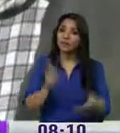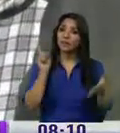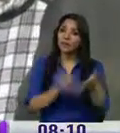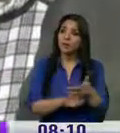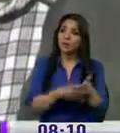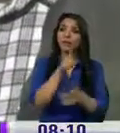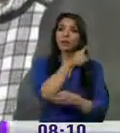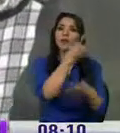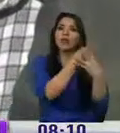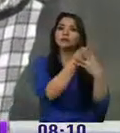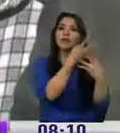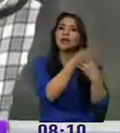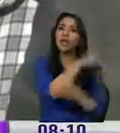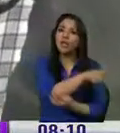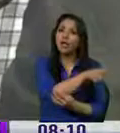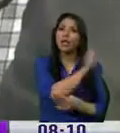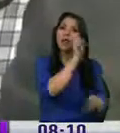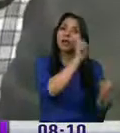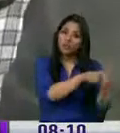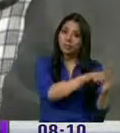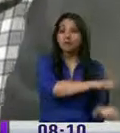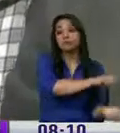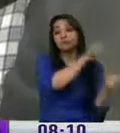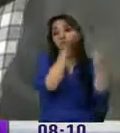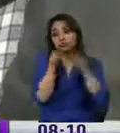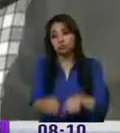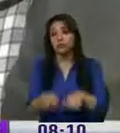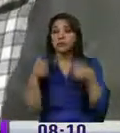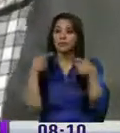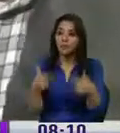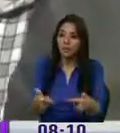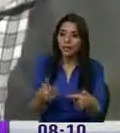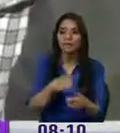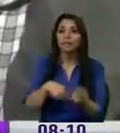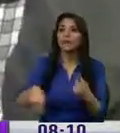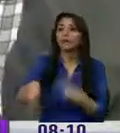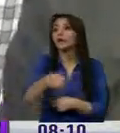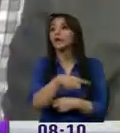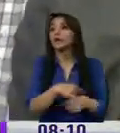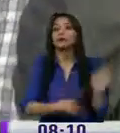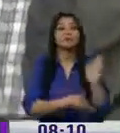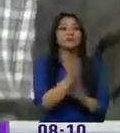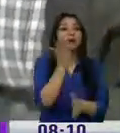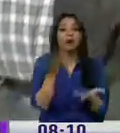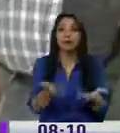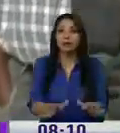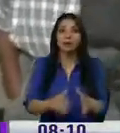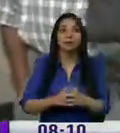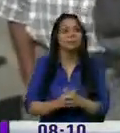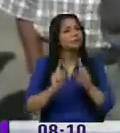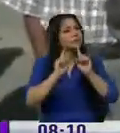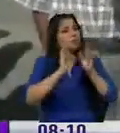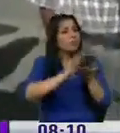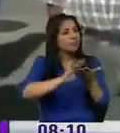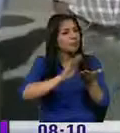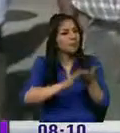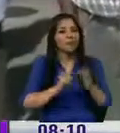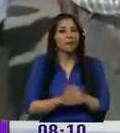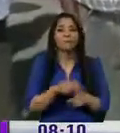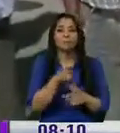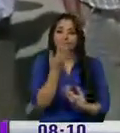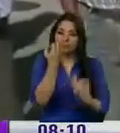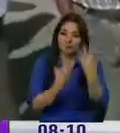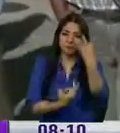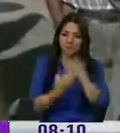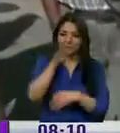encarcelen y de ahí viene a ver como aquel viene se da la vuelta y nada más perdón que la interrumpa mientras usted me sigue